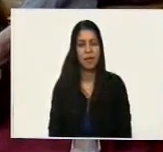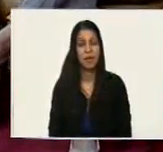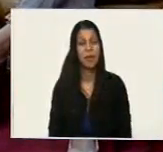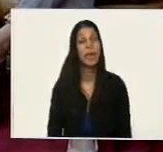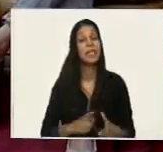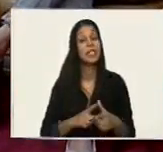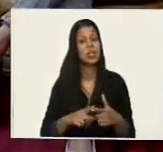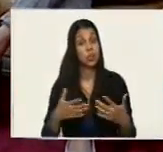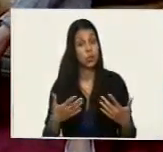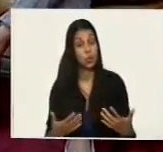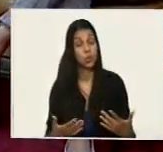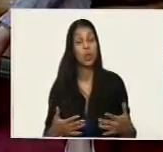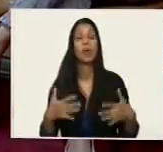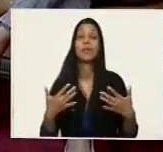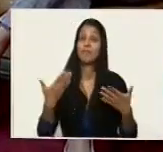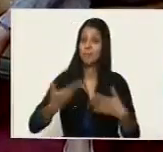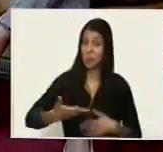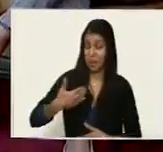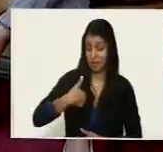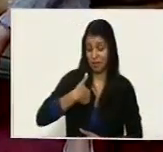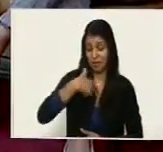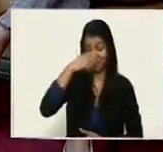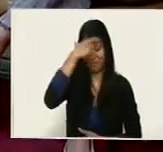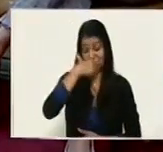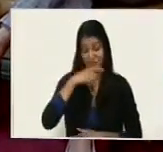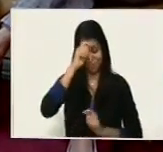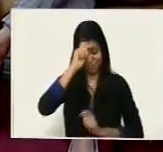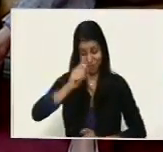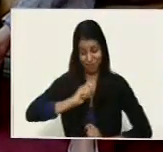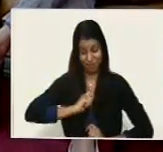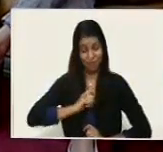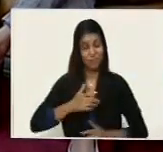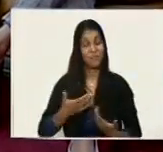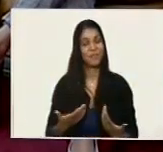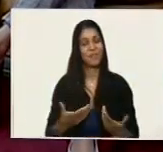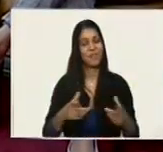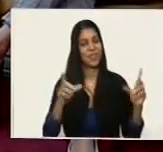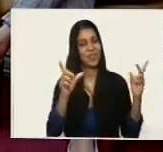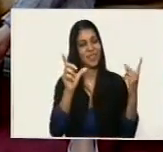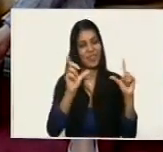Entonces, eso tiene algún mérito, ¿verdad? No es cualquier cosa, el Mazo me debe algo.